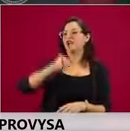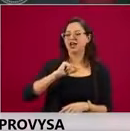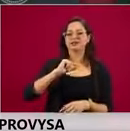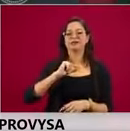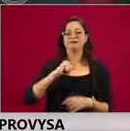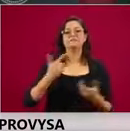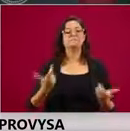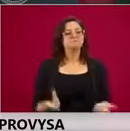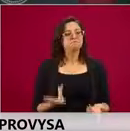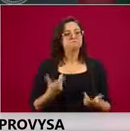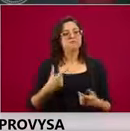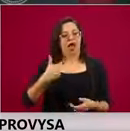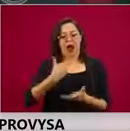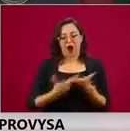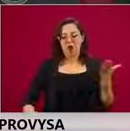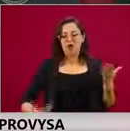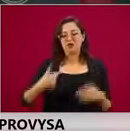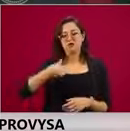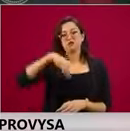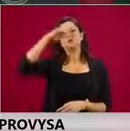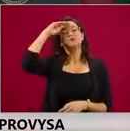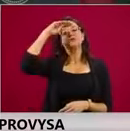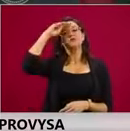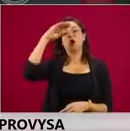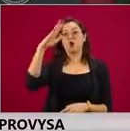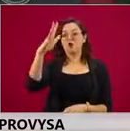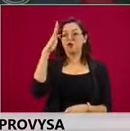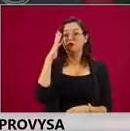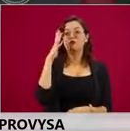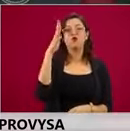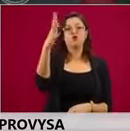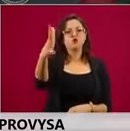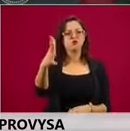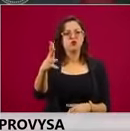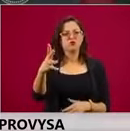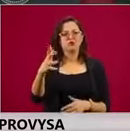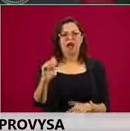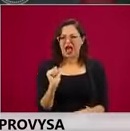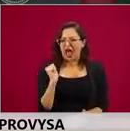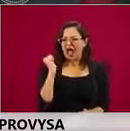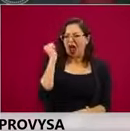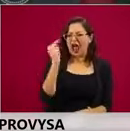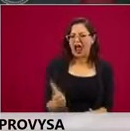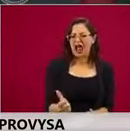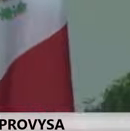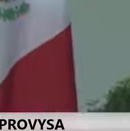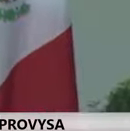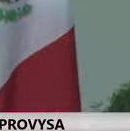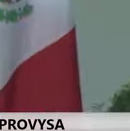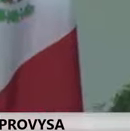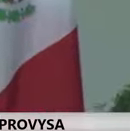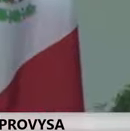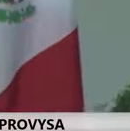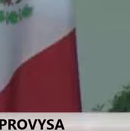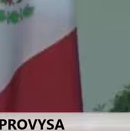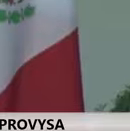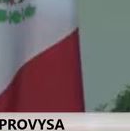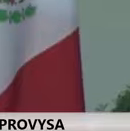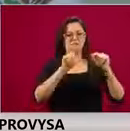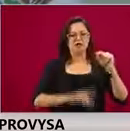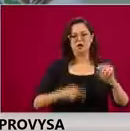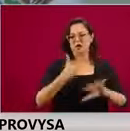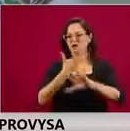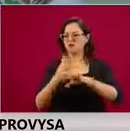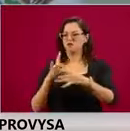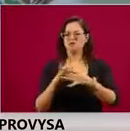La parte del discurso de Donald Trump y ojalá ya a